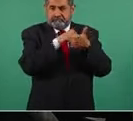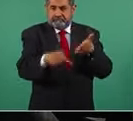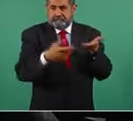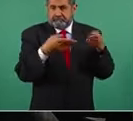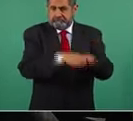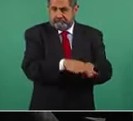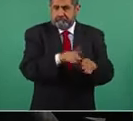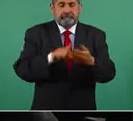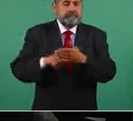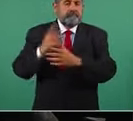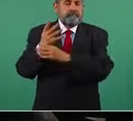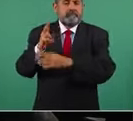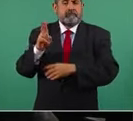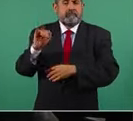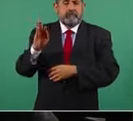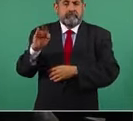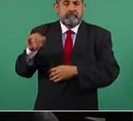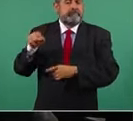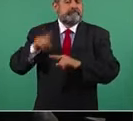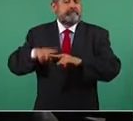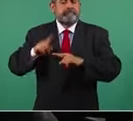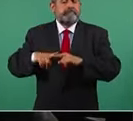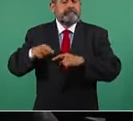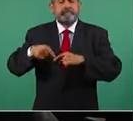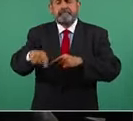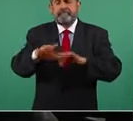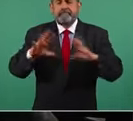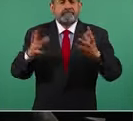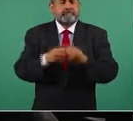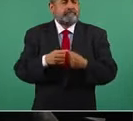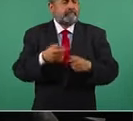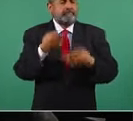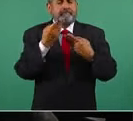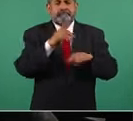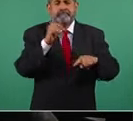Financiera, en lo que va de la administración, se han bloqueado